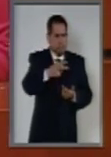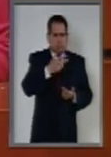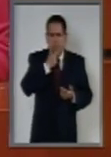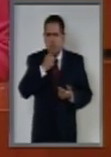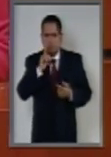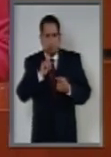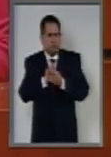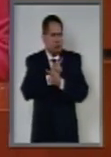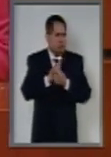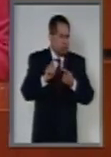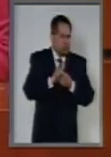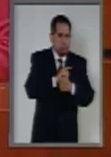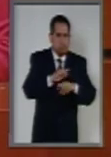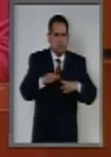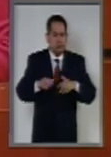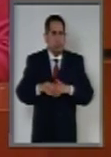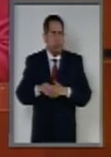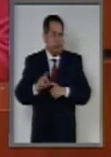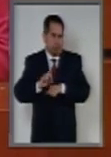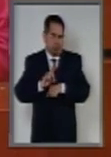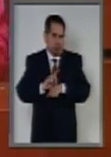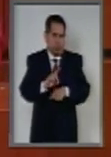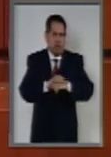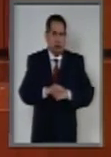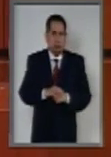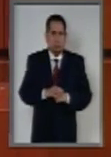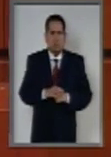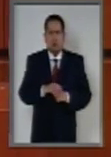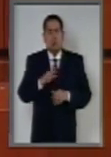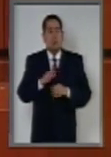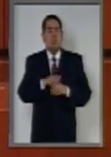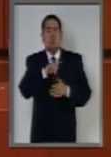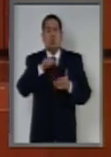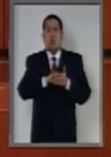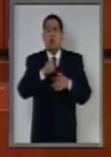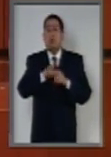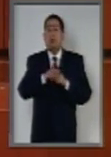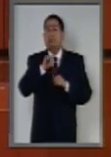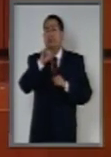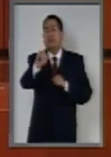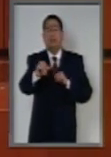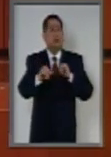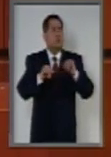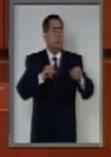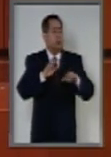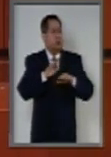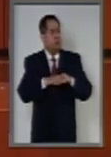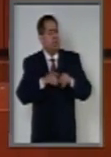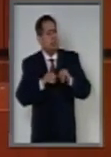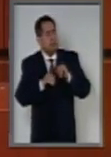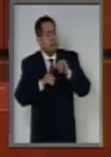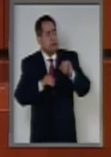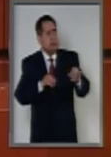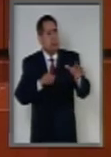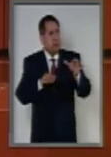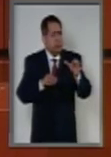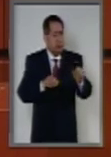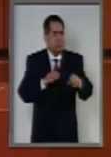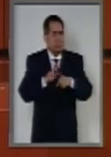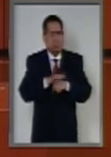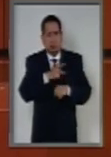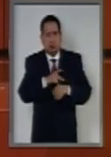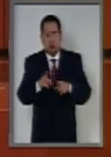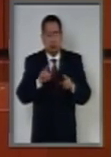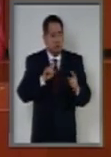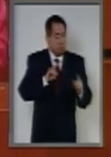mexicanas, sobre todo en los lugares más marginados, más oprimidos,